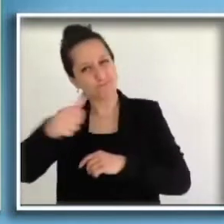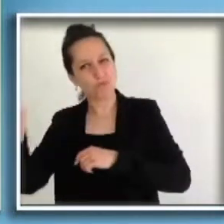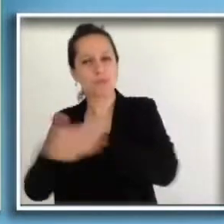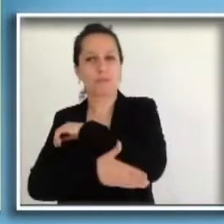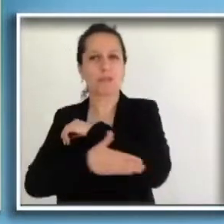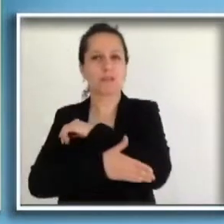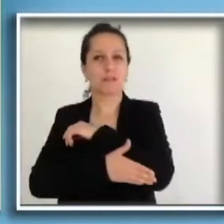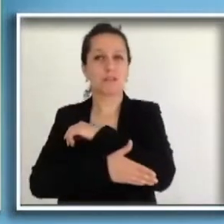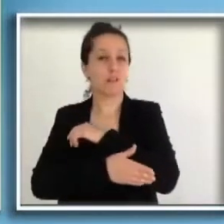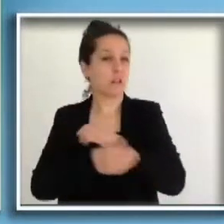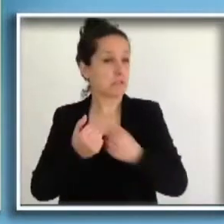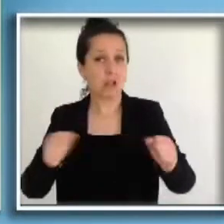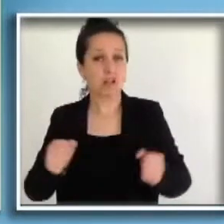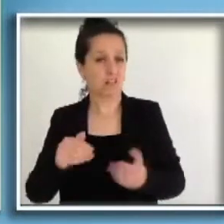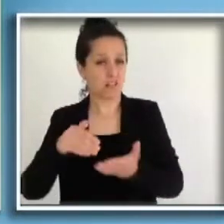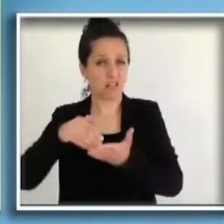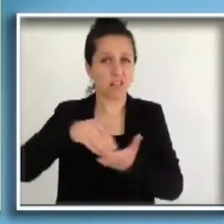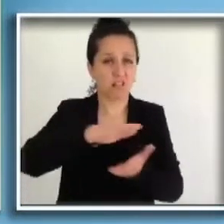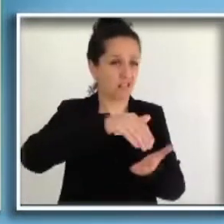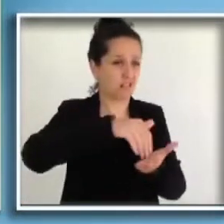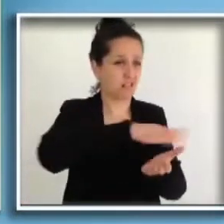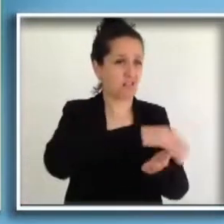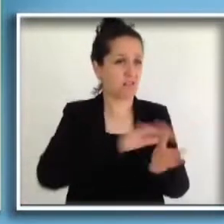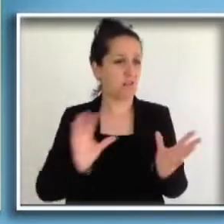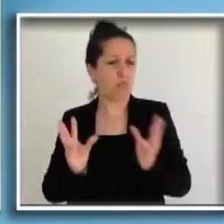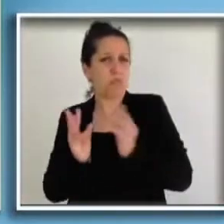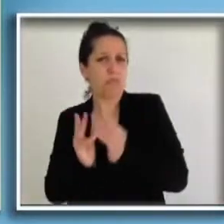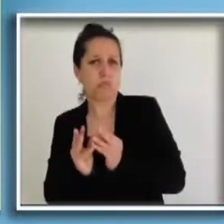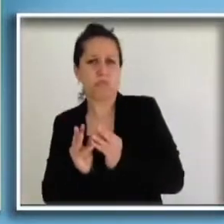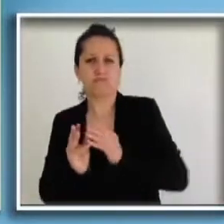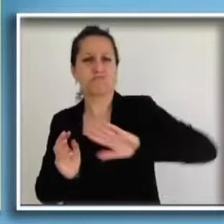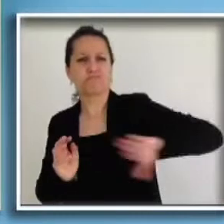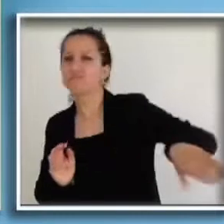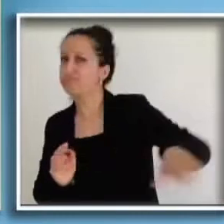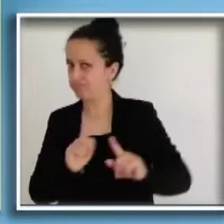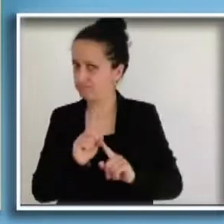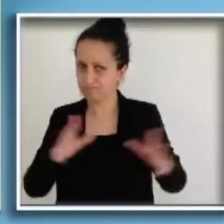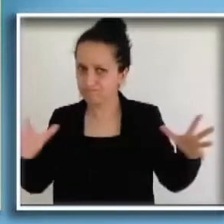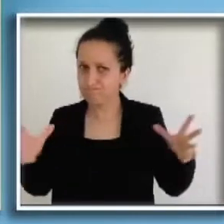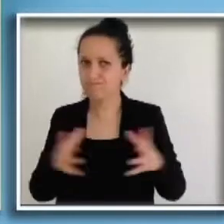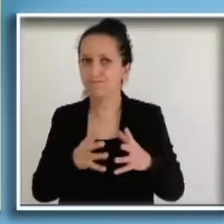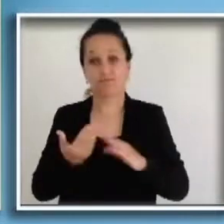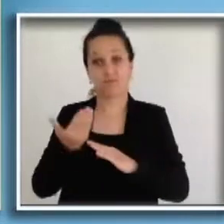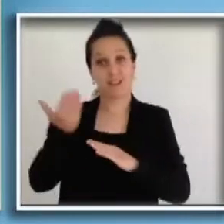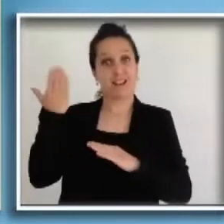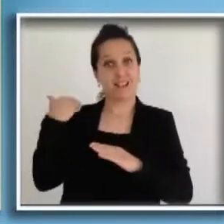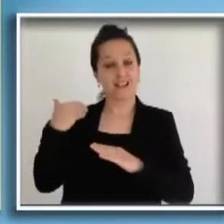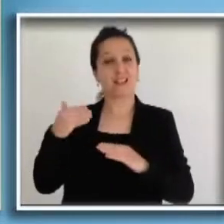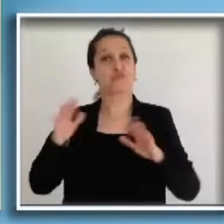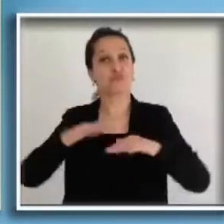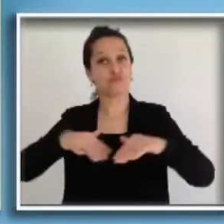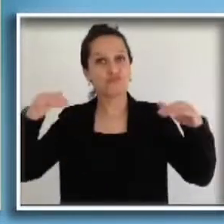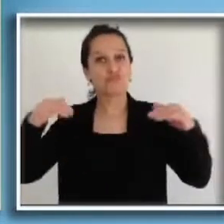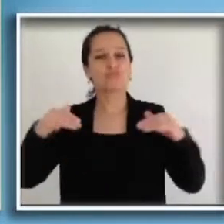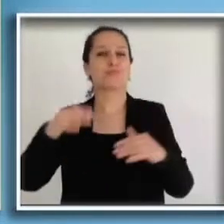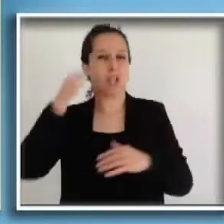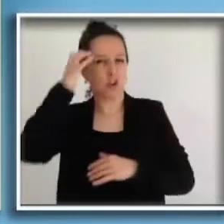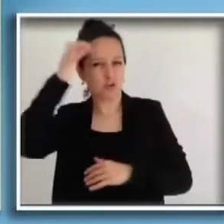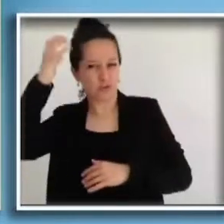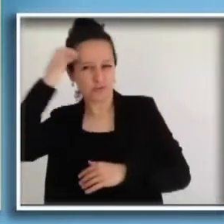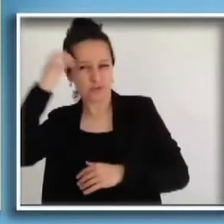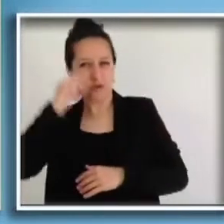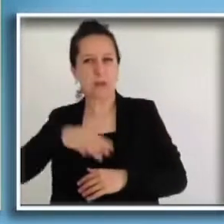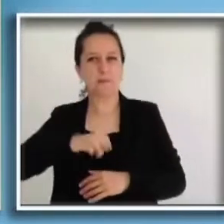exclusiones a su vez chile reiteró la última cumbre de jefes de estado de mercosur y Estados asociados y también